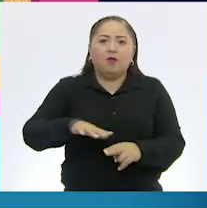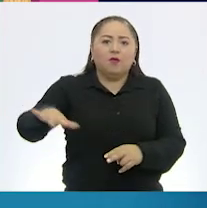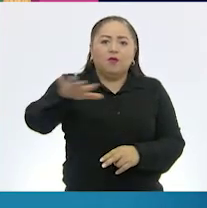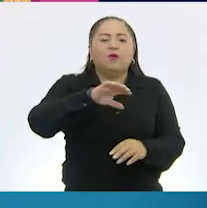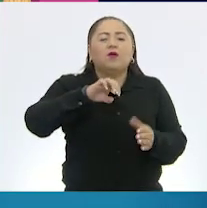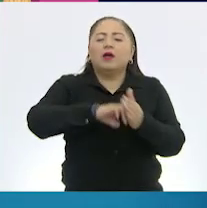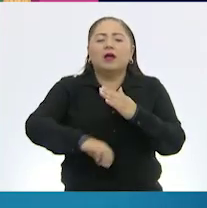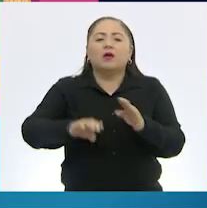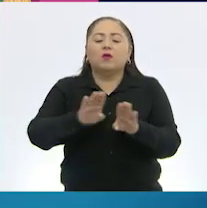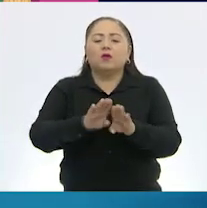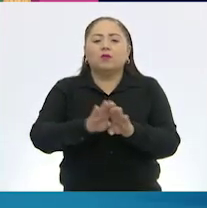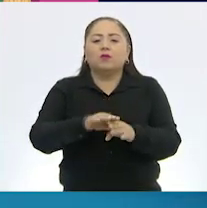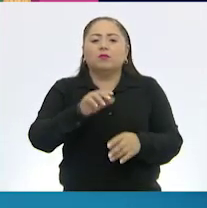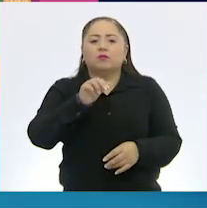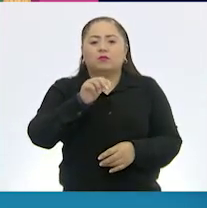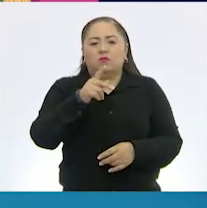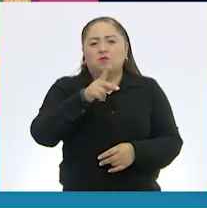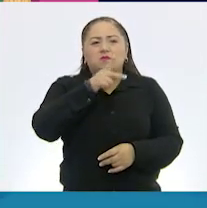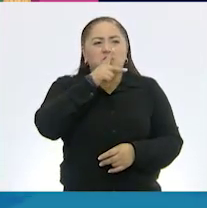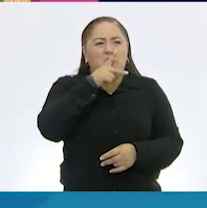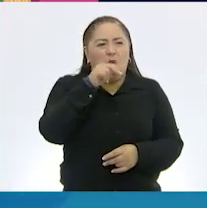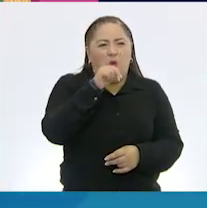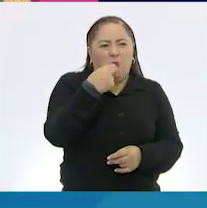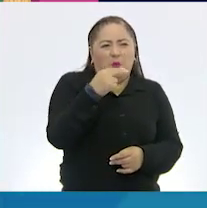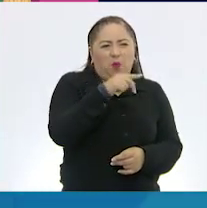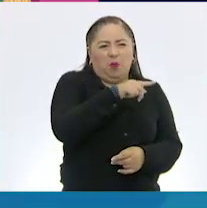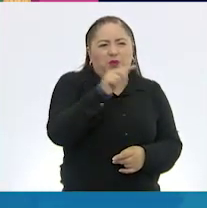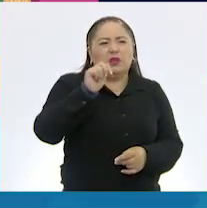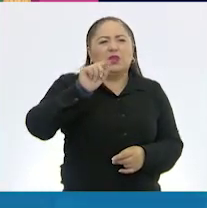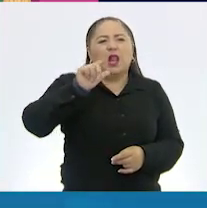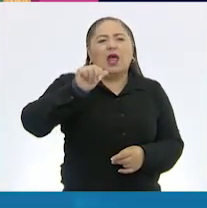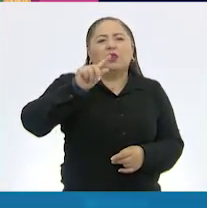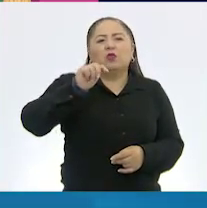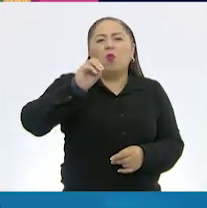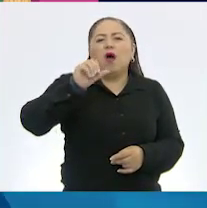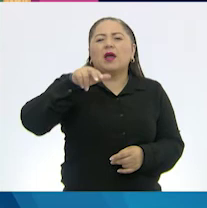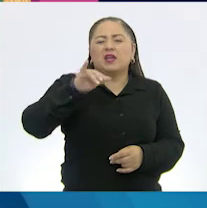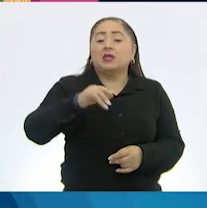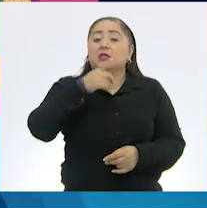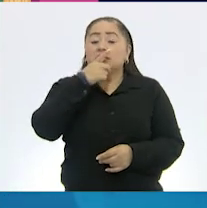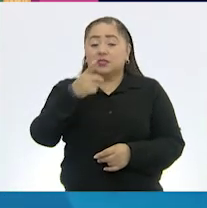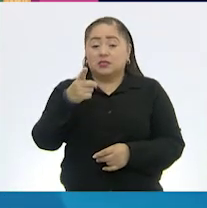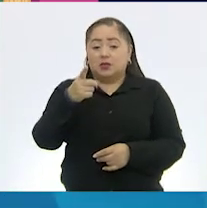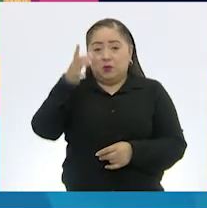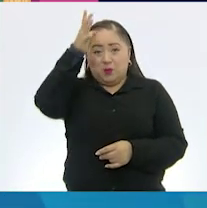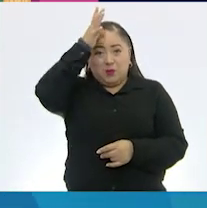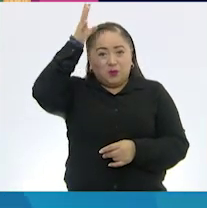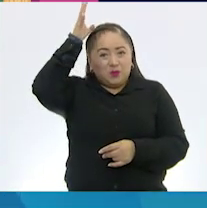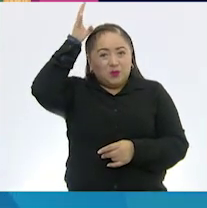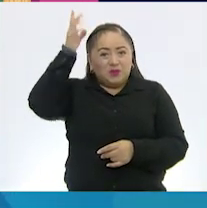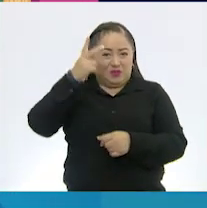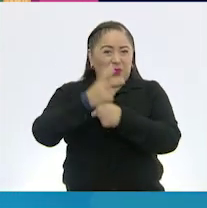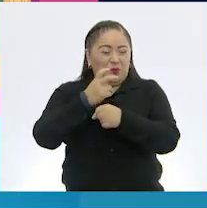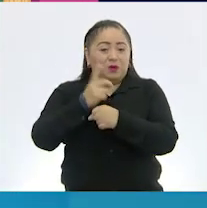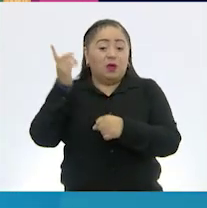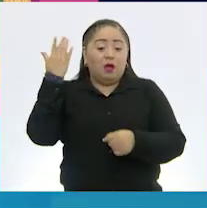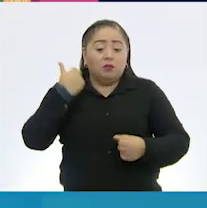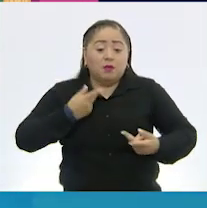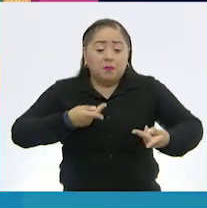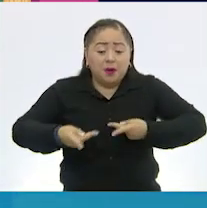el Huitlatoani. Se dice que a Moctezuma II le